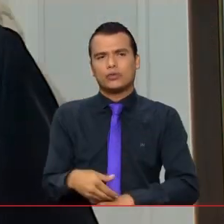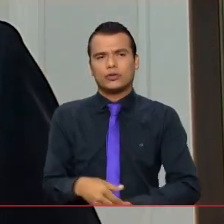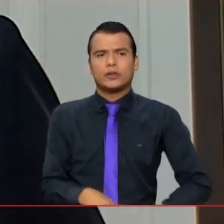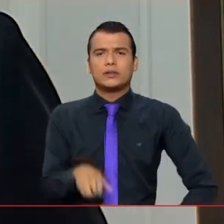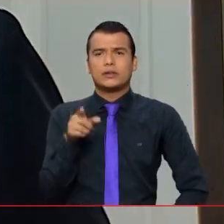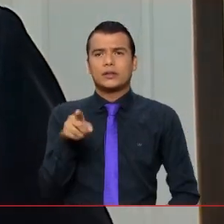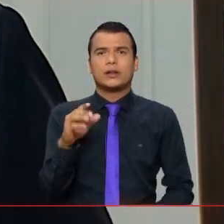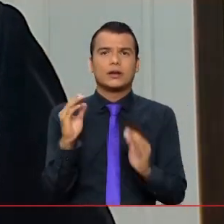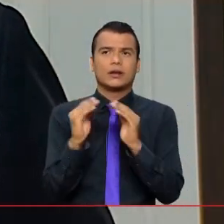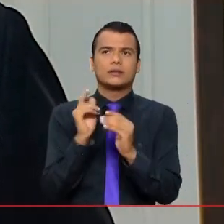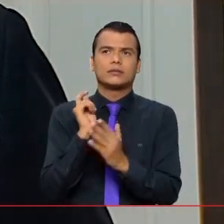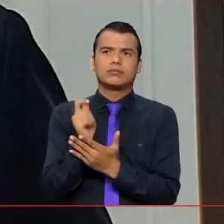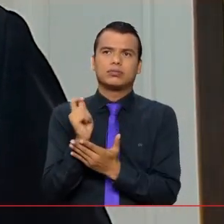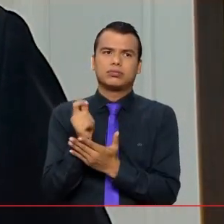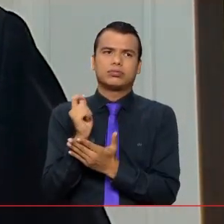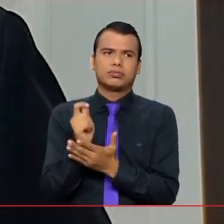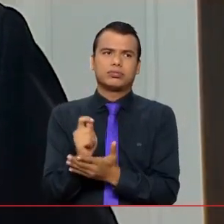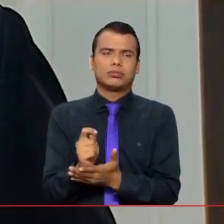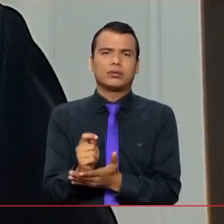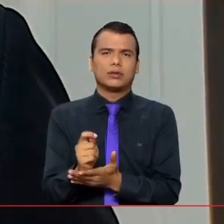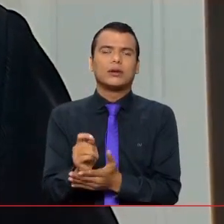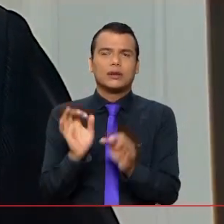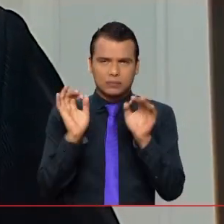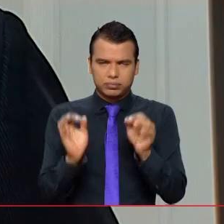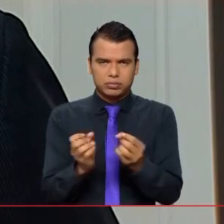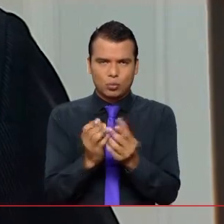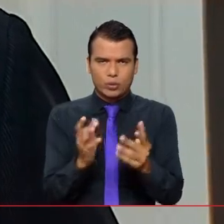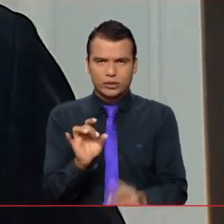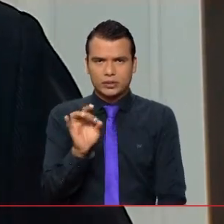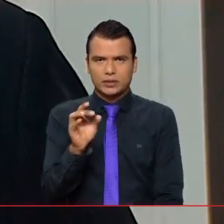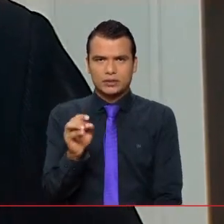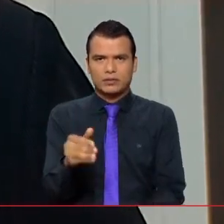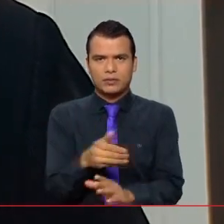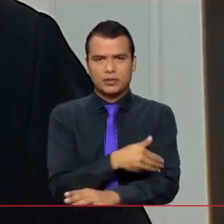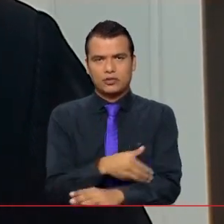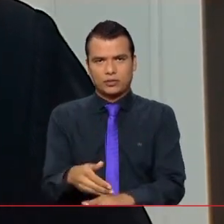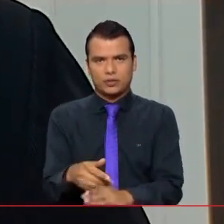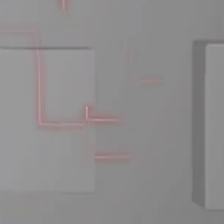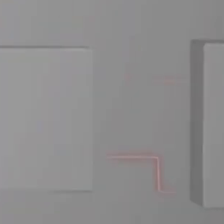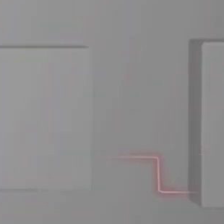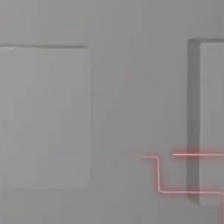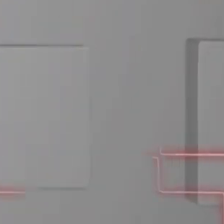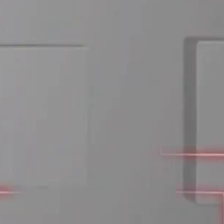vivienda quedaría pagando 15 millones de pesos en 5 años a 190 mil pesos mensuales.